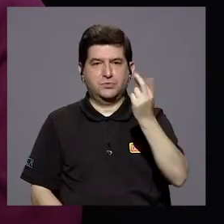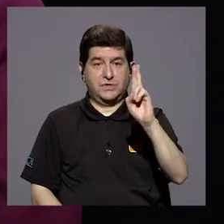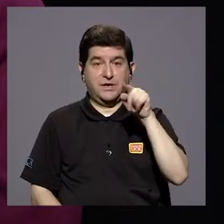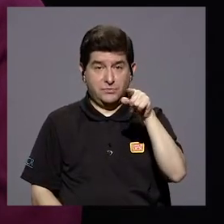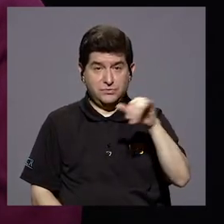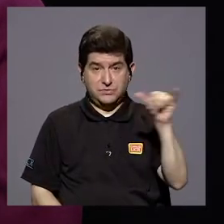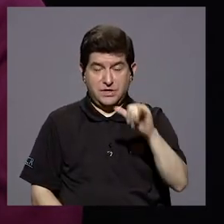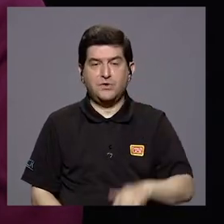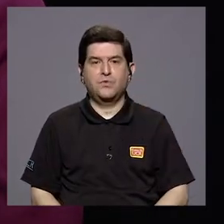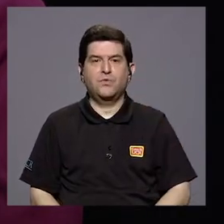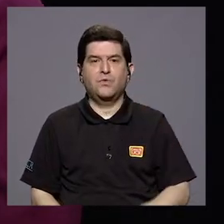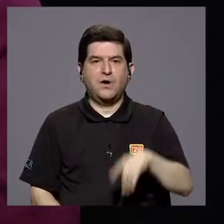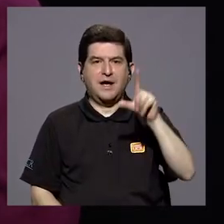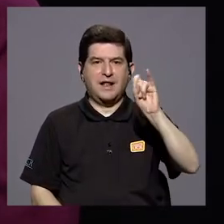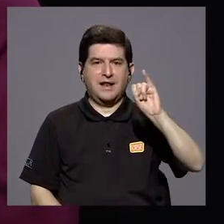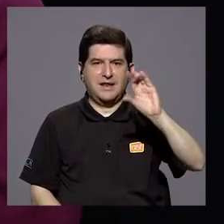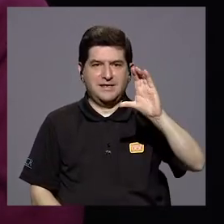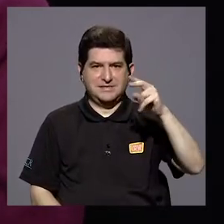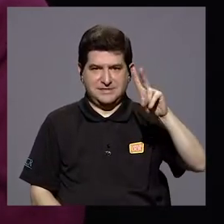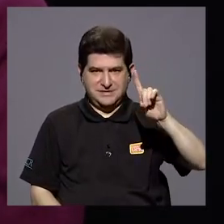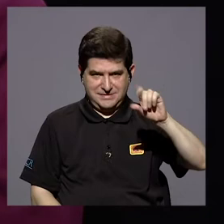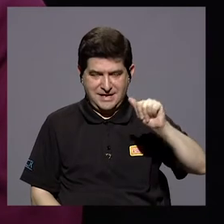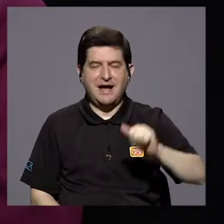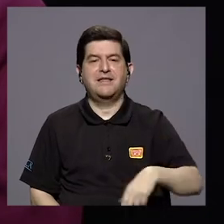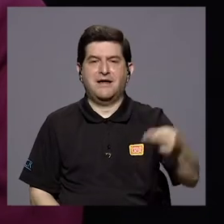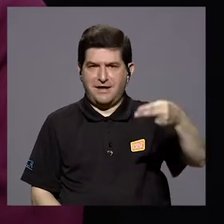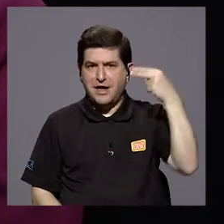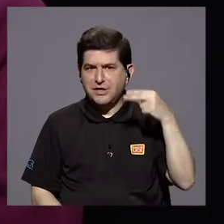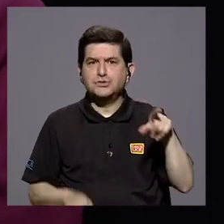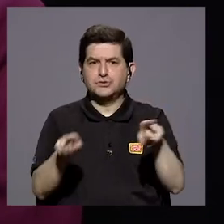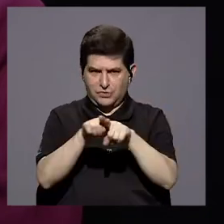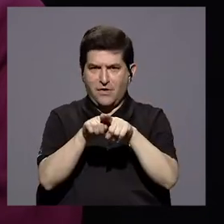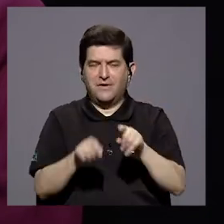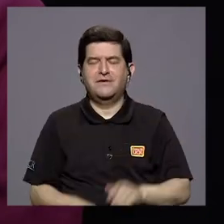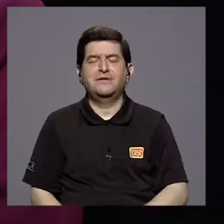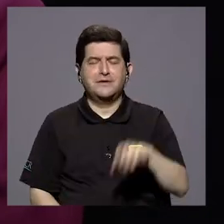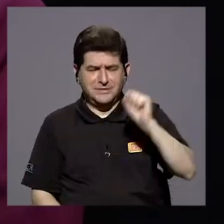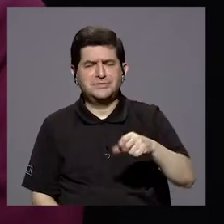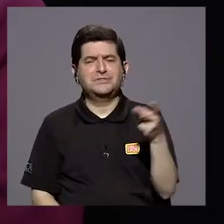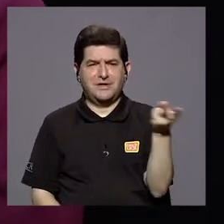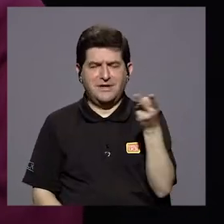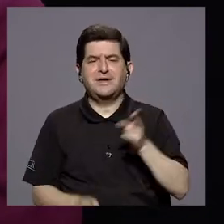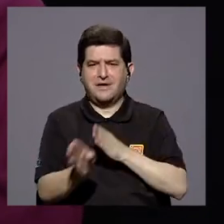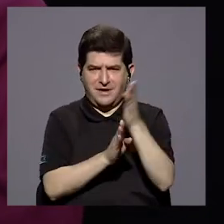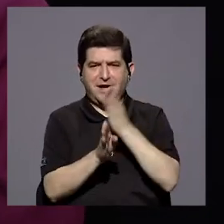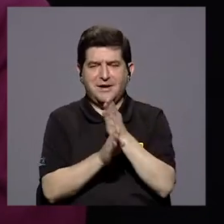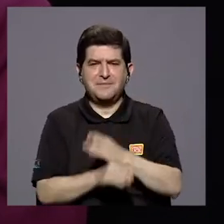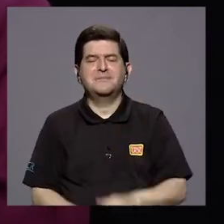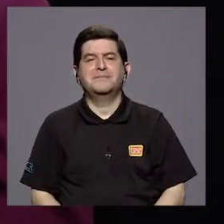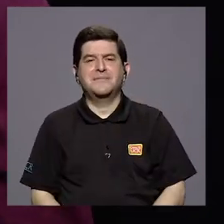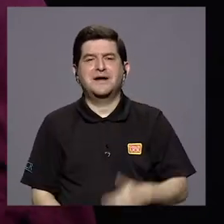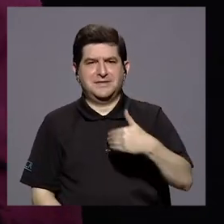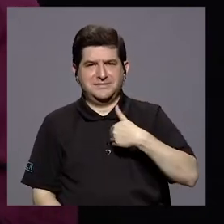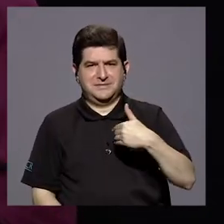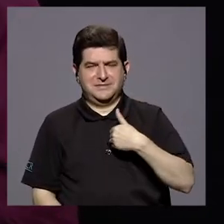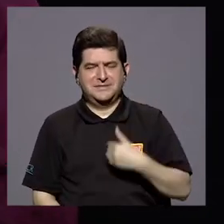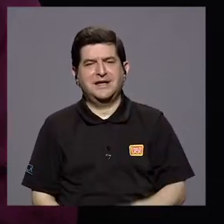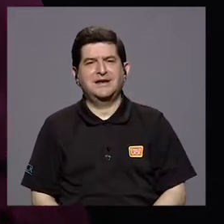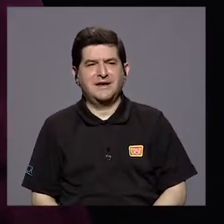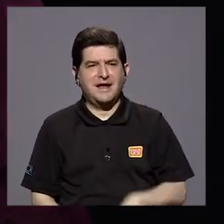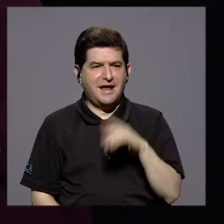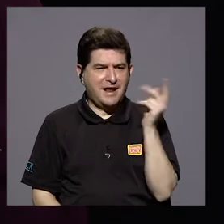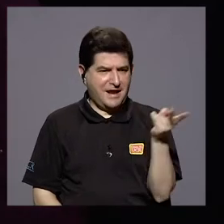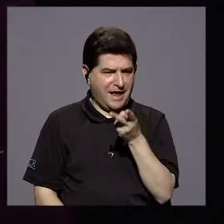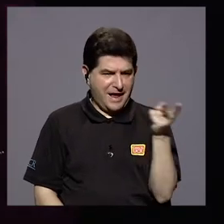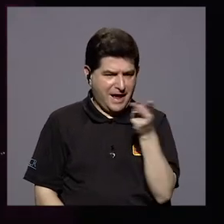gradúa como licenciada también en Historia. ¿Verdad? Sí, estudié las dos carreras porque tenían la misma pre. De la misma simultánea. Pre de Historia